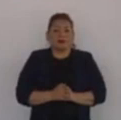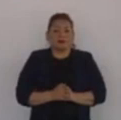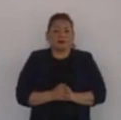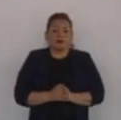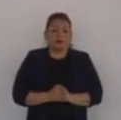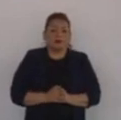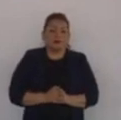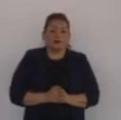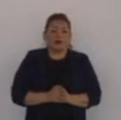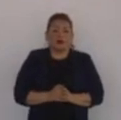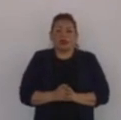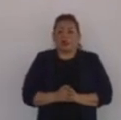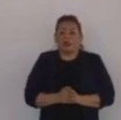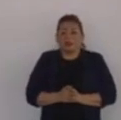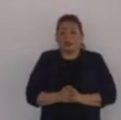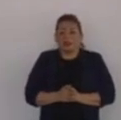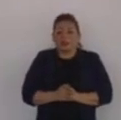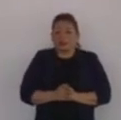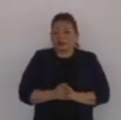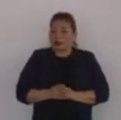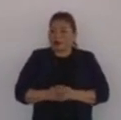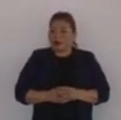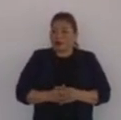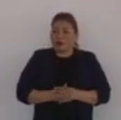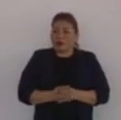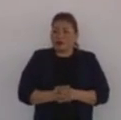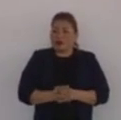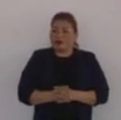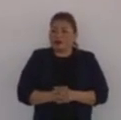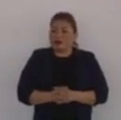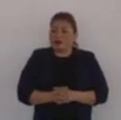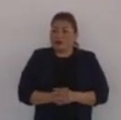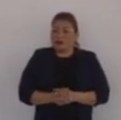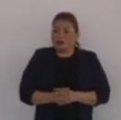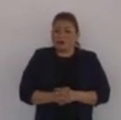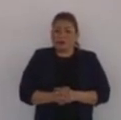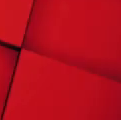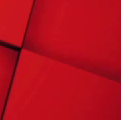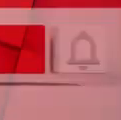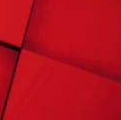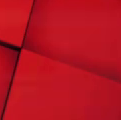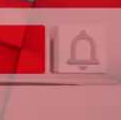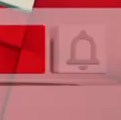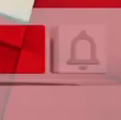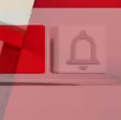pensión redujo su edad y ahora se da a partir de los 65 años.